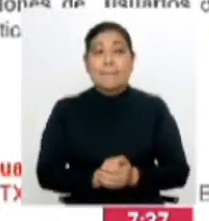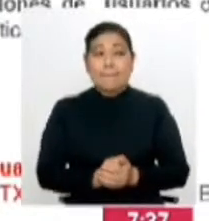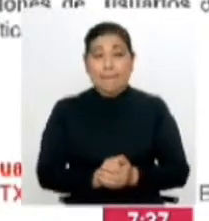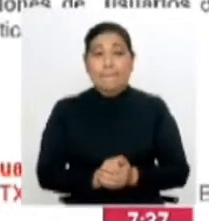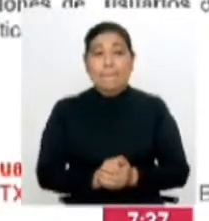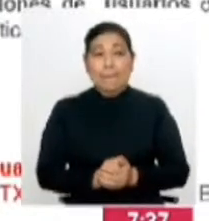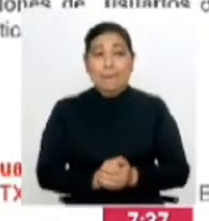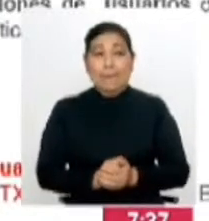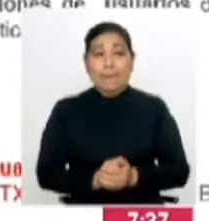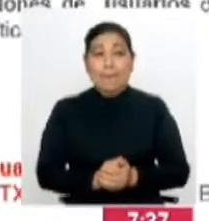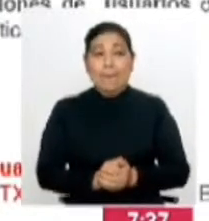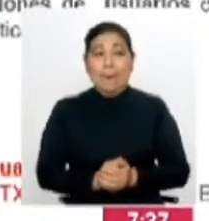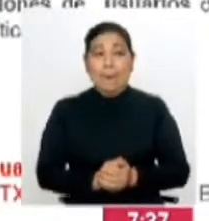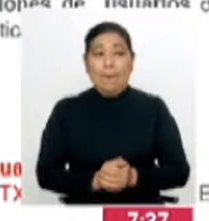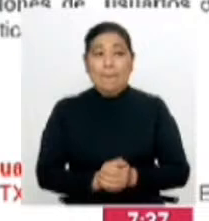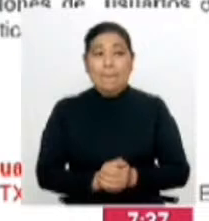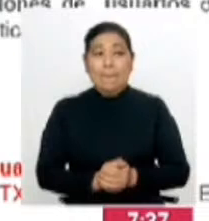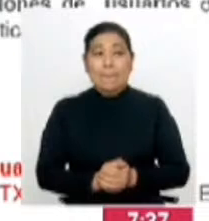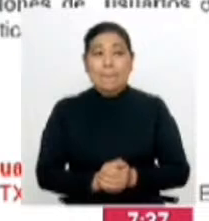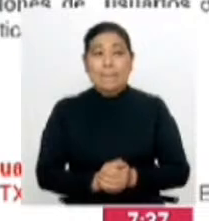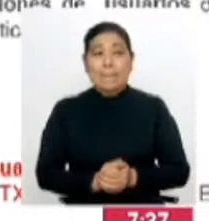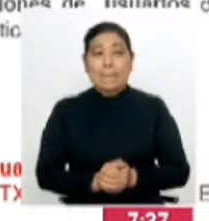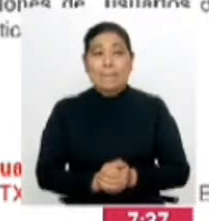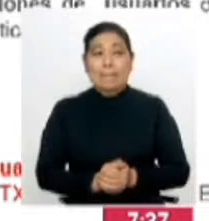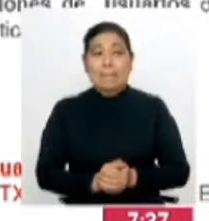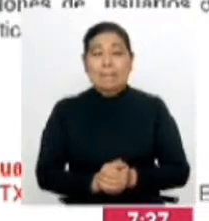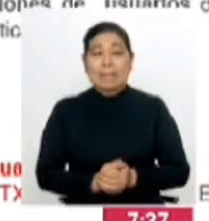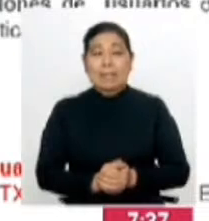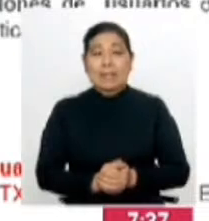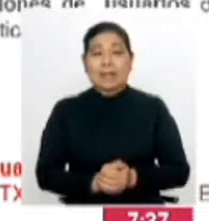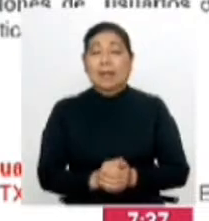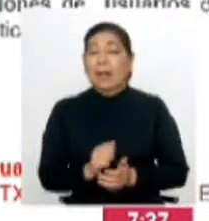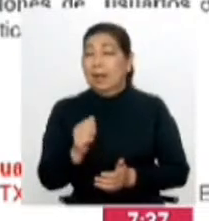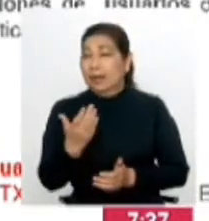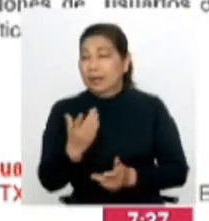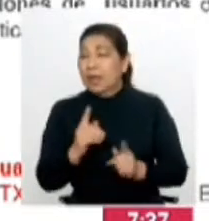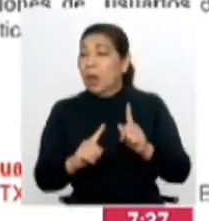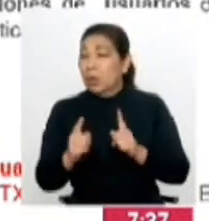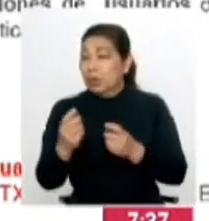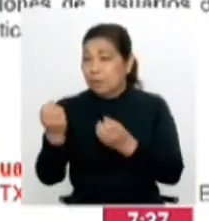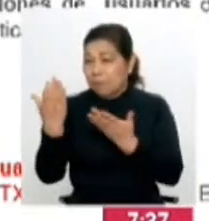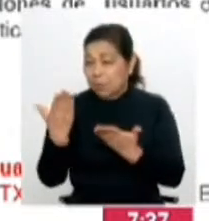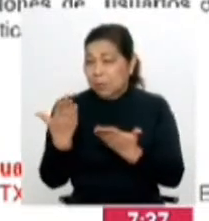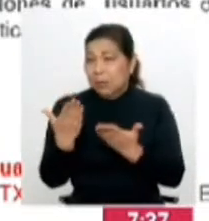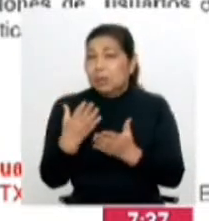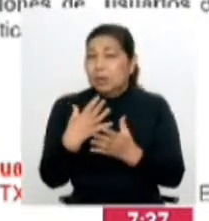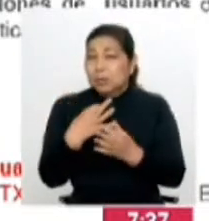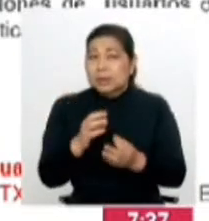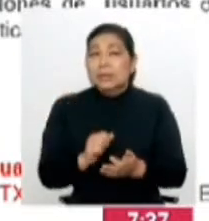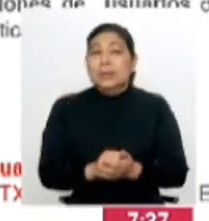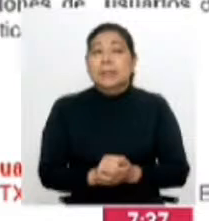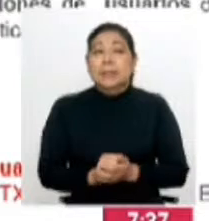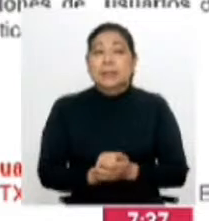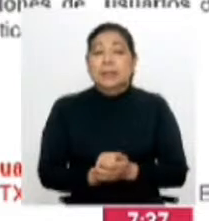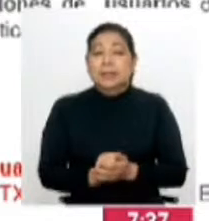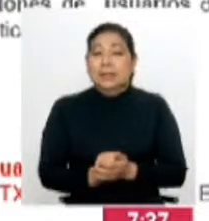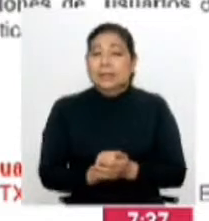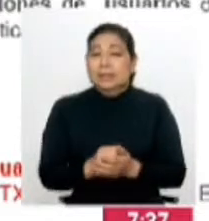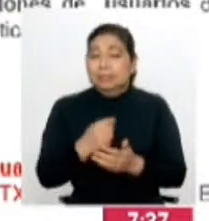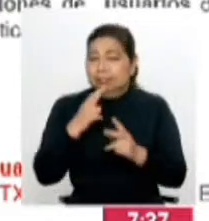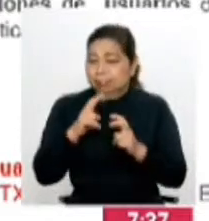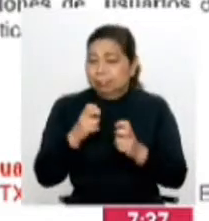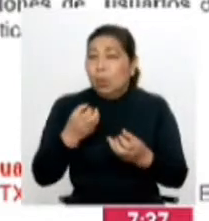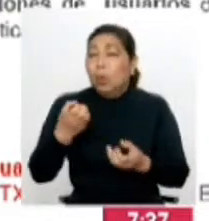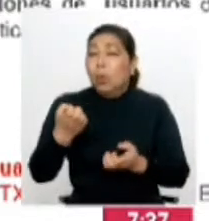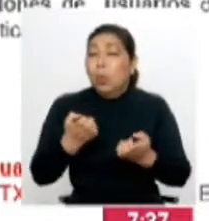monitor que está más cerca a mí para poder leerlo mejor. Hay alguna información que también me gustaría ya luego de que acabemos